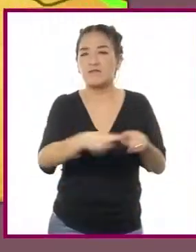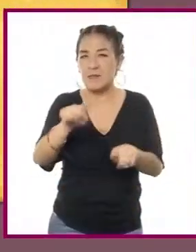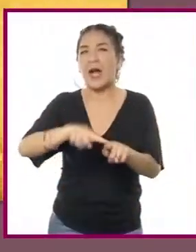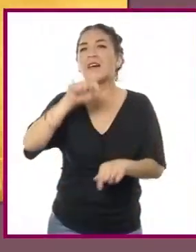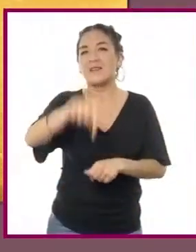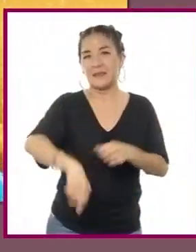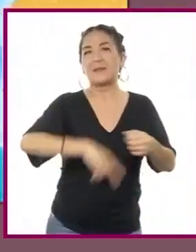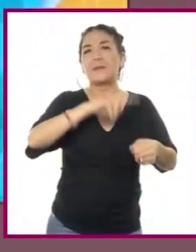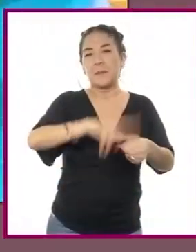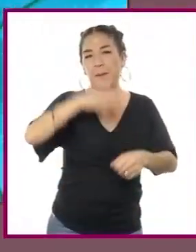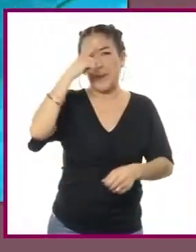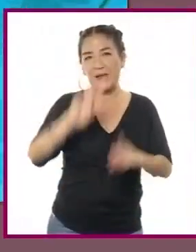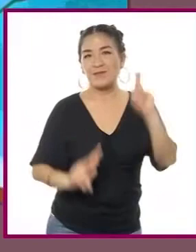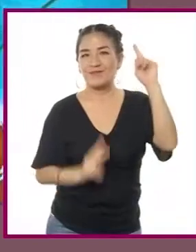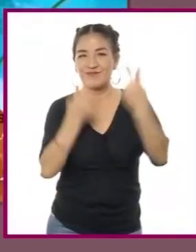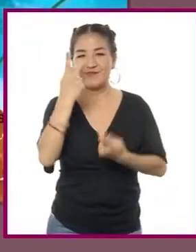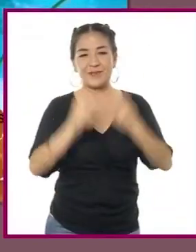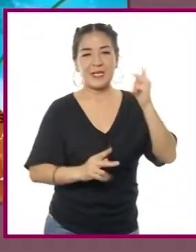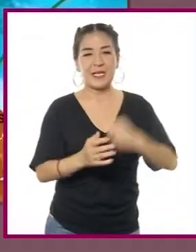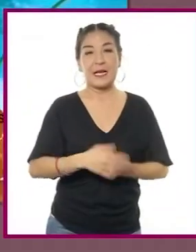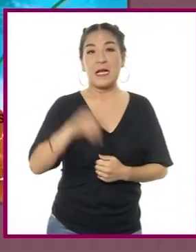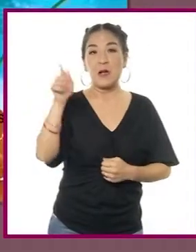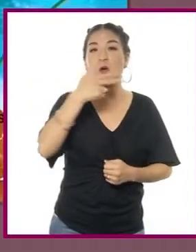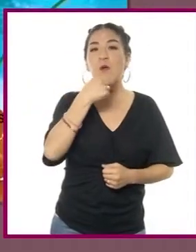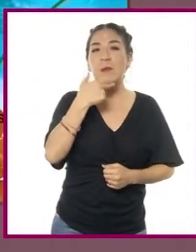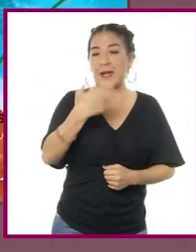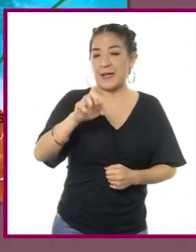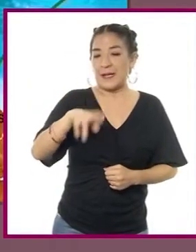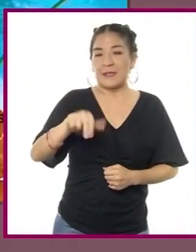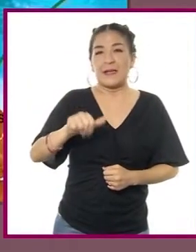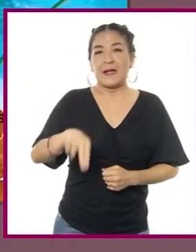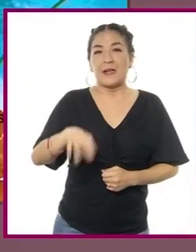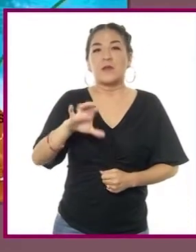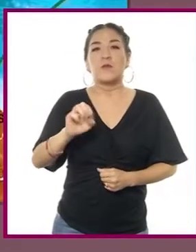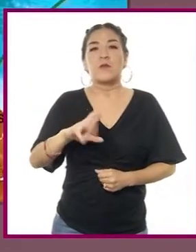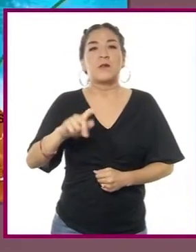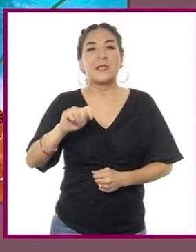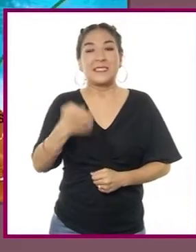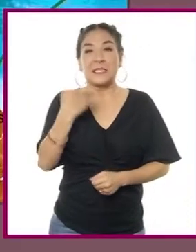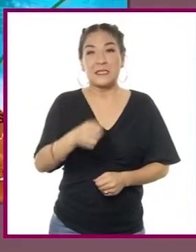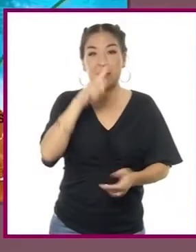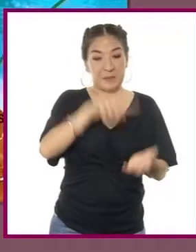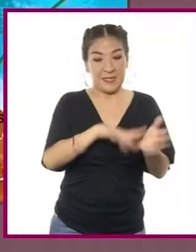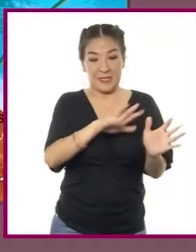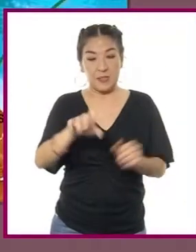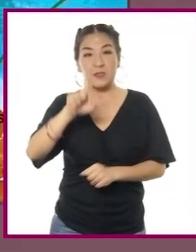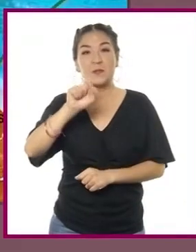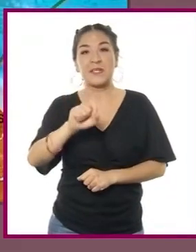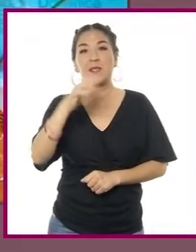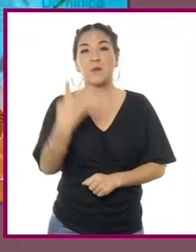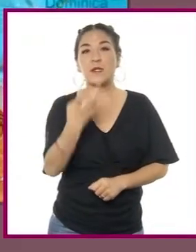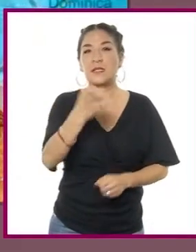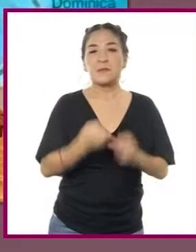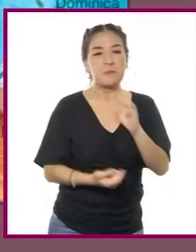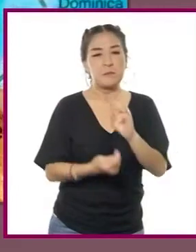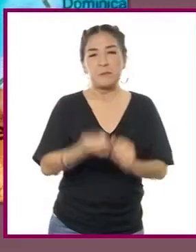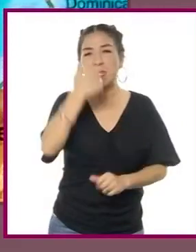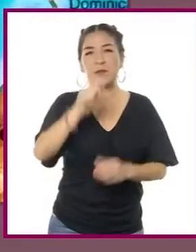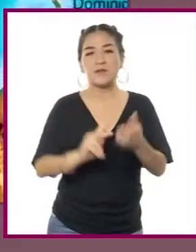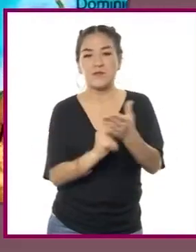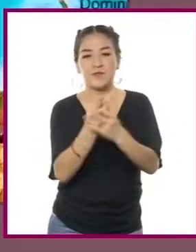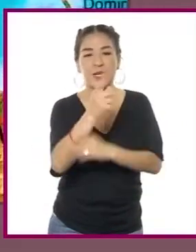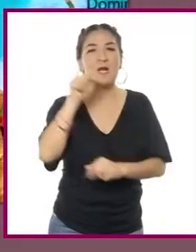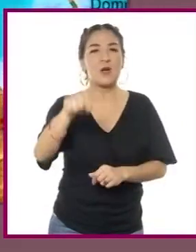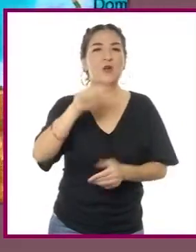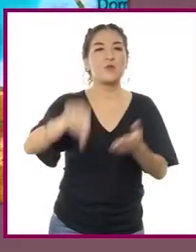su cultivo. Fue Hernán Cortés quien en 1524 fundó la primera plantación cerca de San Andrés